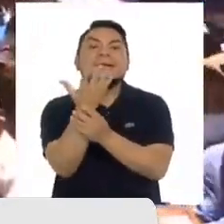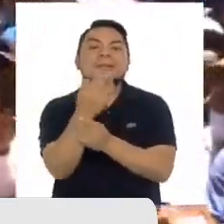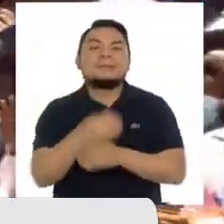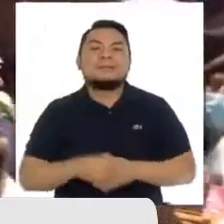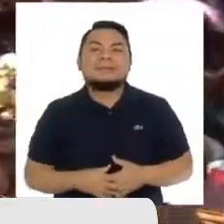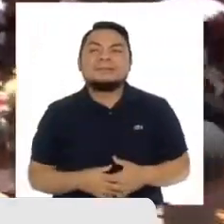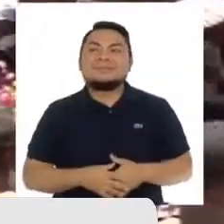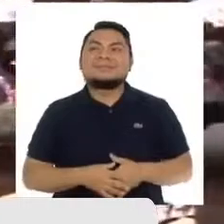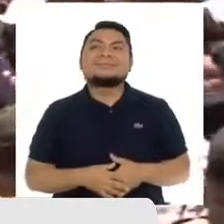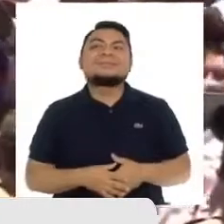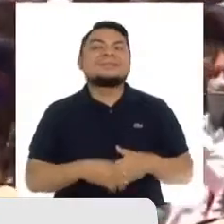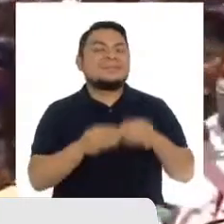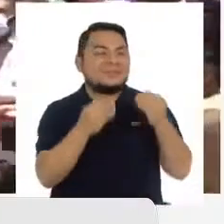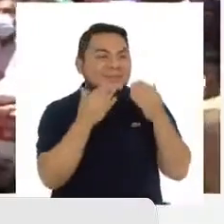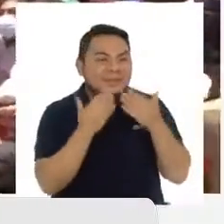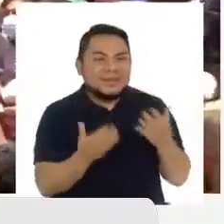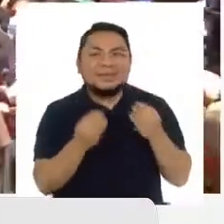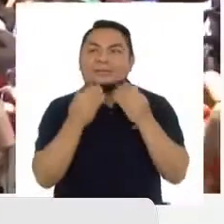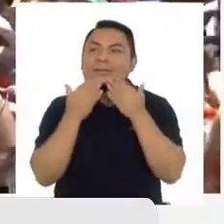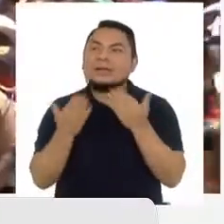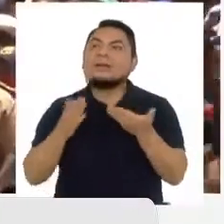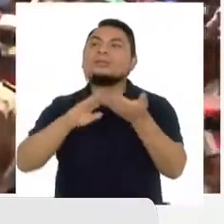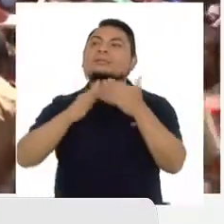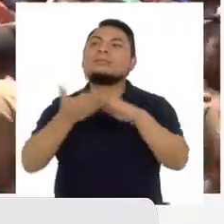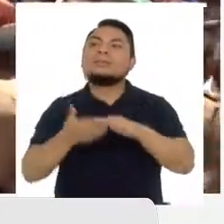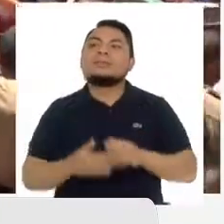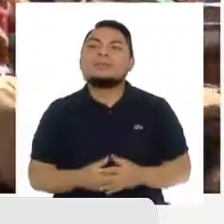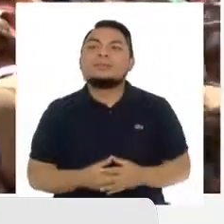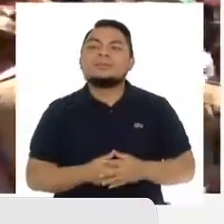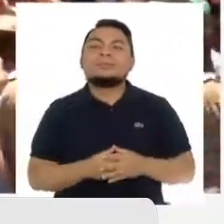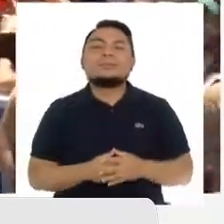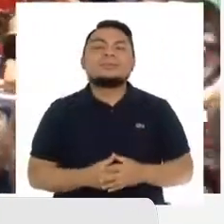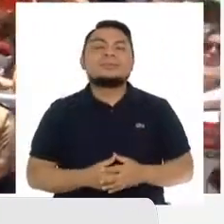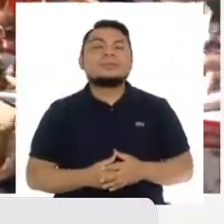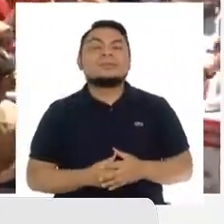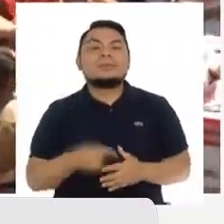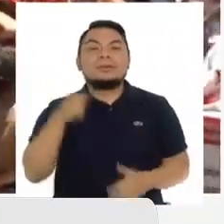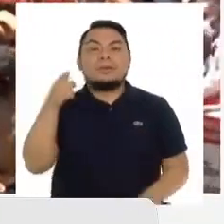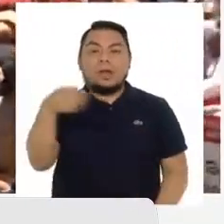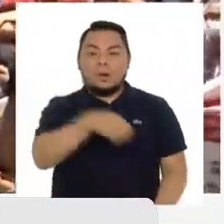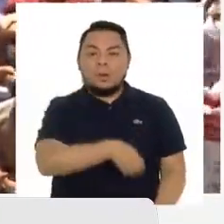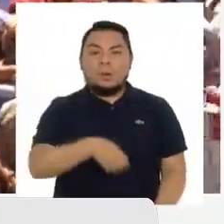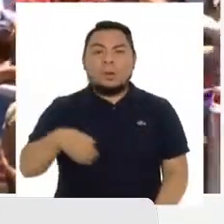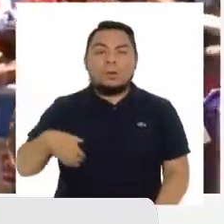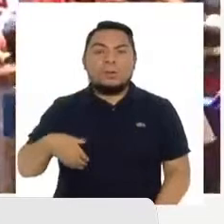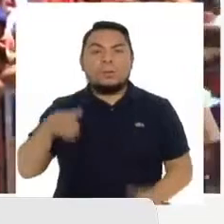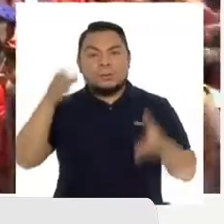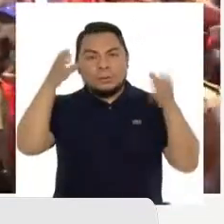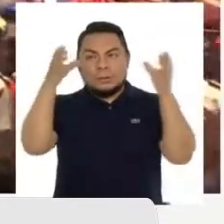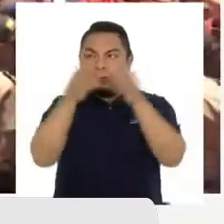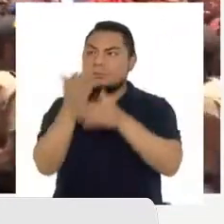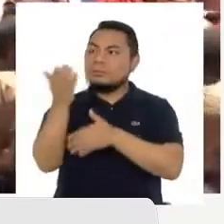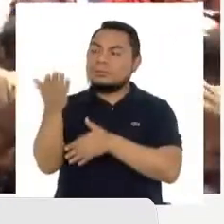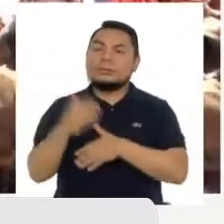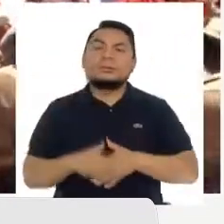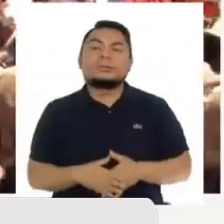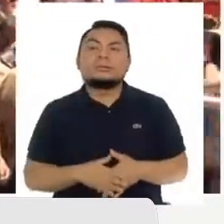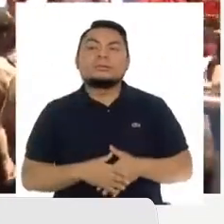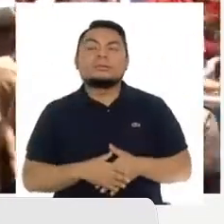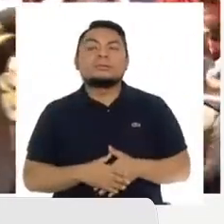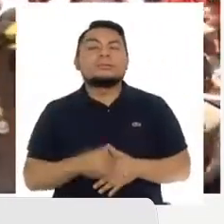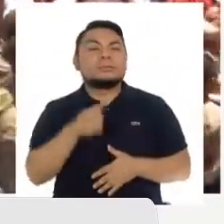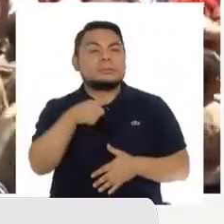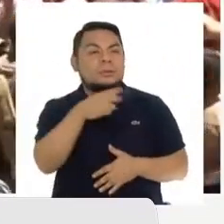muchas gracias muchas gracias pueblo señores congresistas de la república entonces